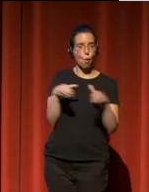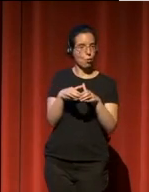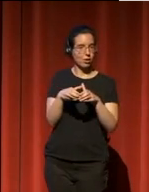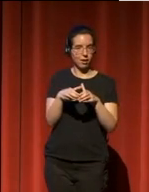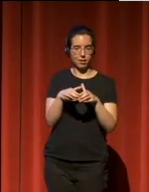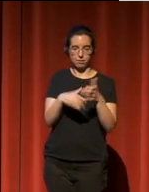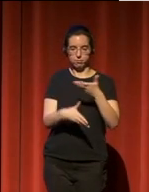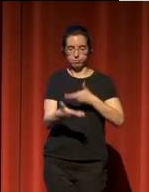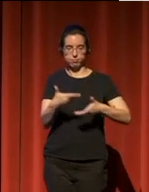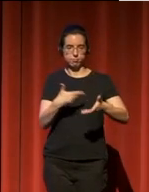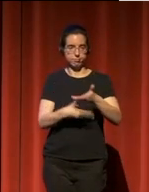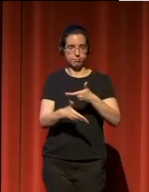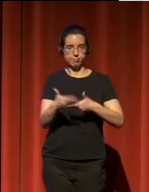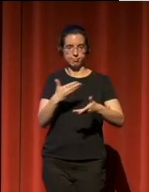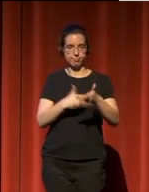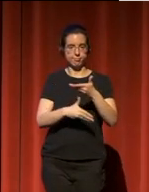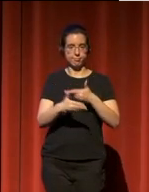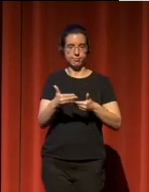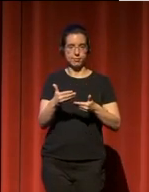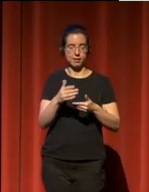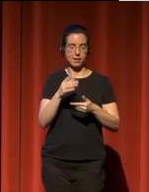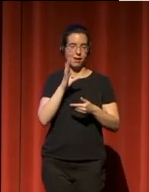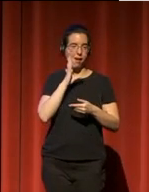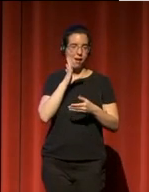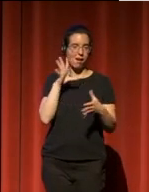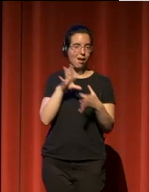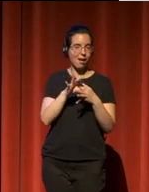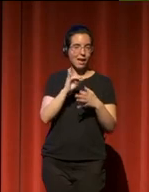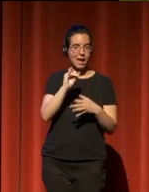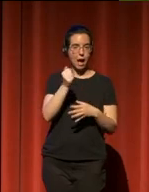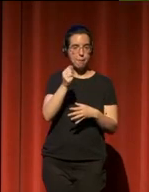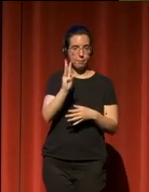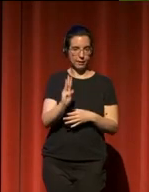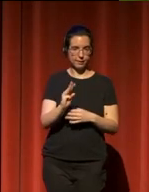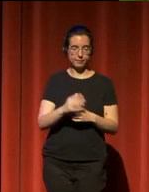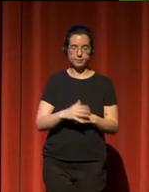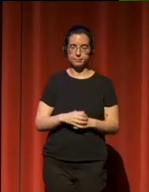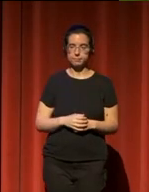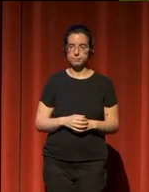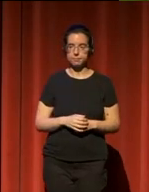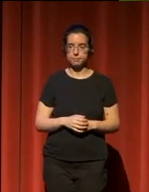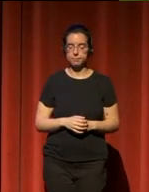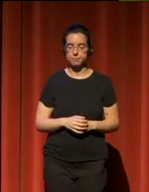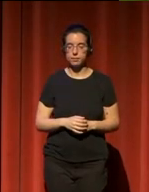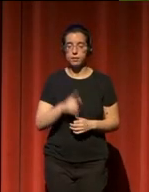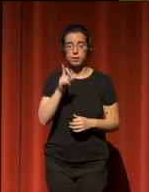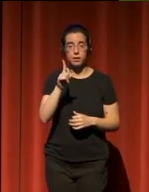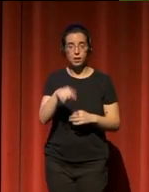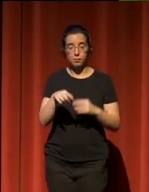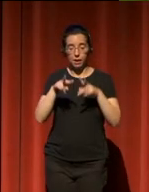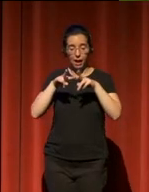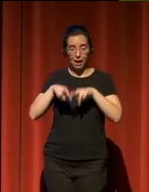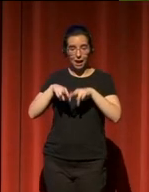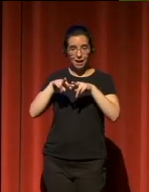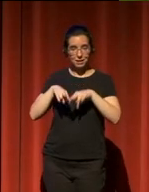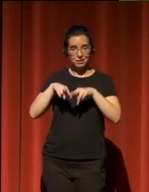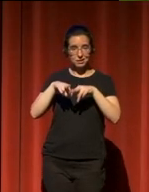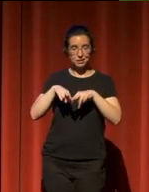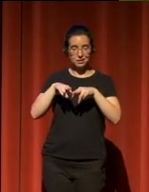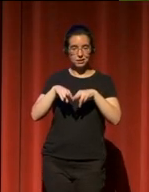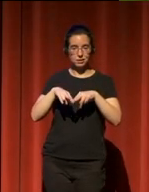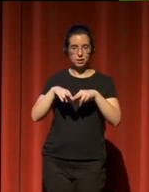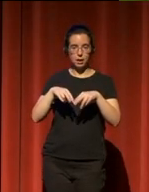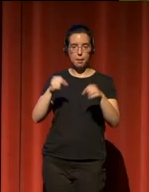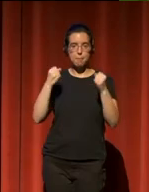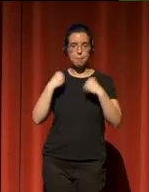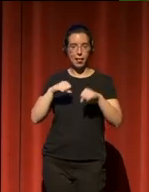todo se vincula mucho con la con la iap el de las prácticas de participación esta